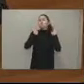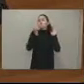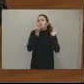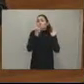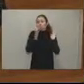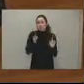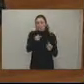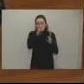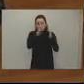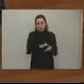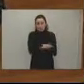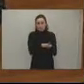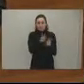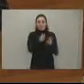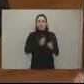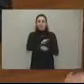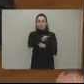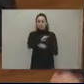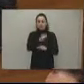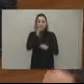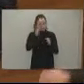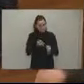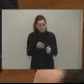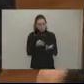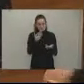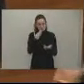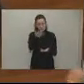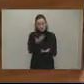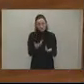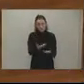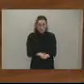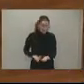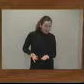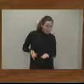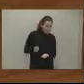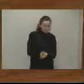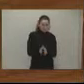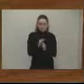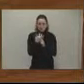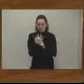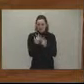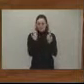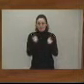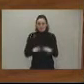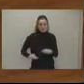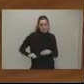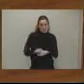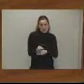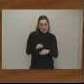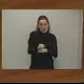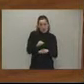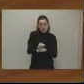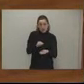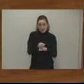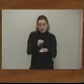ya que hablaba usted de las inversiones. Oiga, ¿de verdad piensa que se va a volver a dar en Asturias una inversión tan concentrada